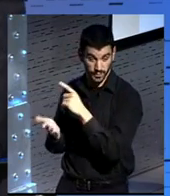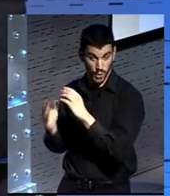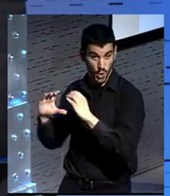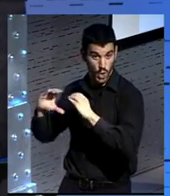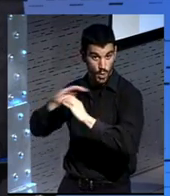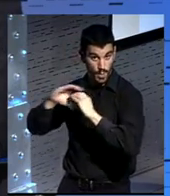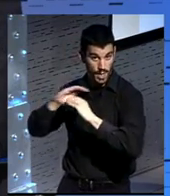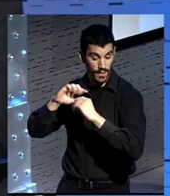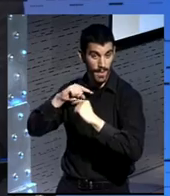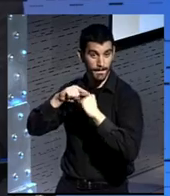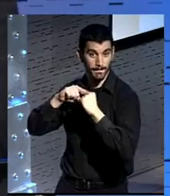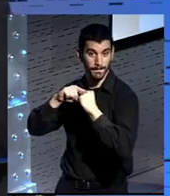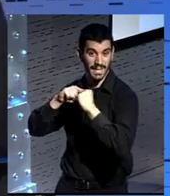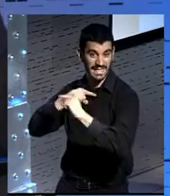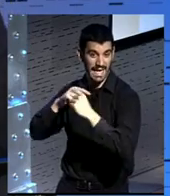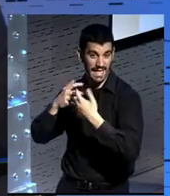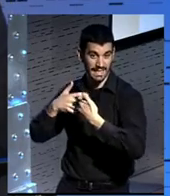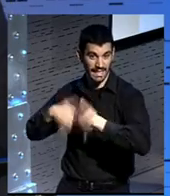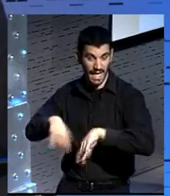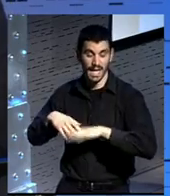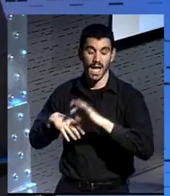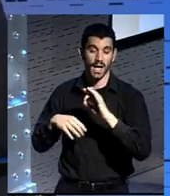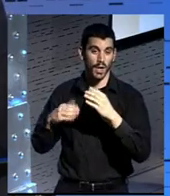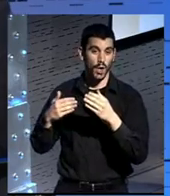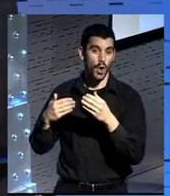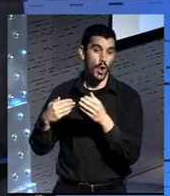comunicación por mensajería instantánea con los clientes,